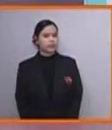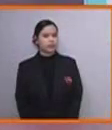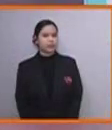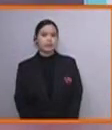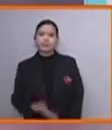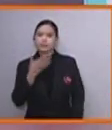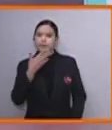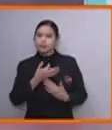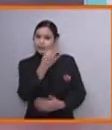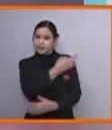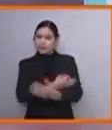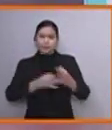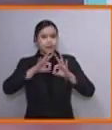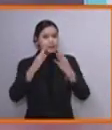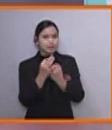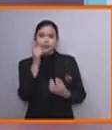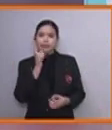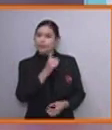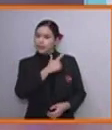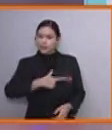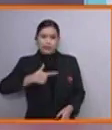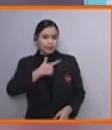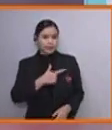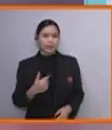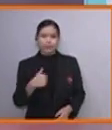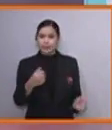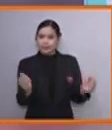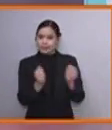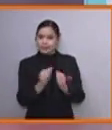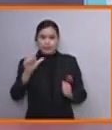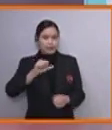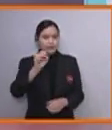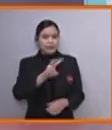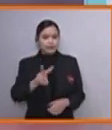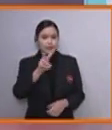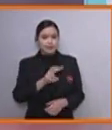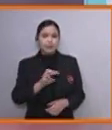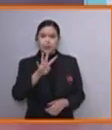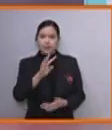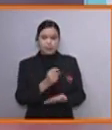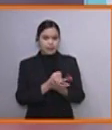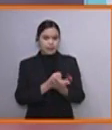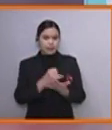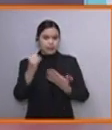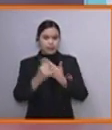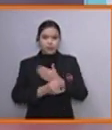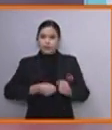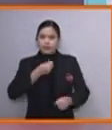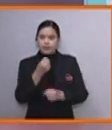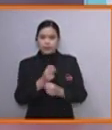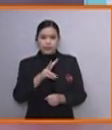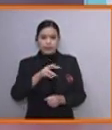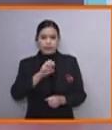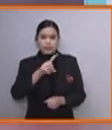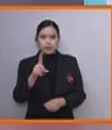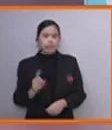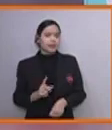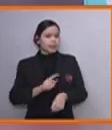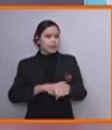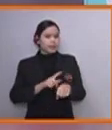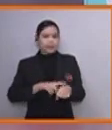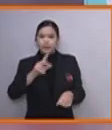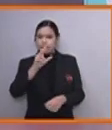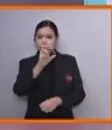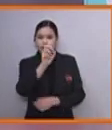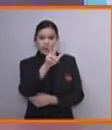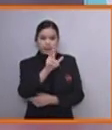Muy buenas tardes, familia Loto. Es un placer para mí acompañarte hoy viernes 4 de junio del año 2021, cuando el reloj ya marca las 3 y